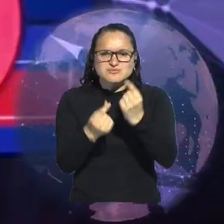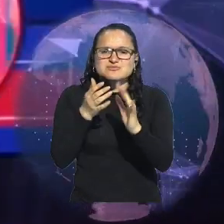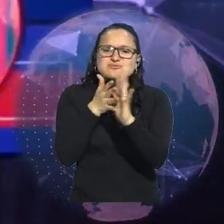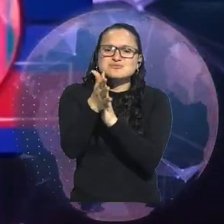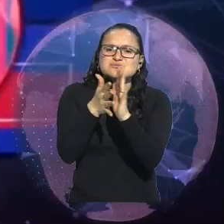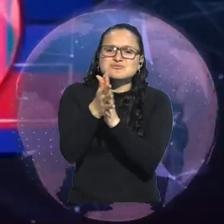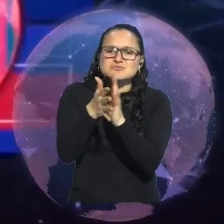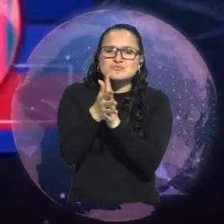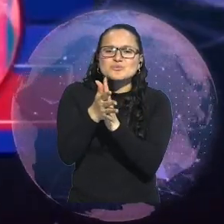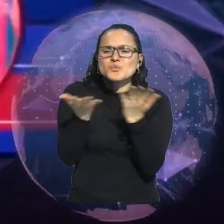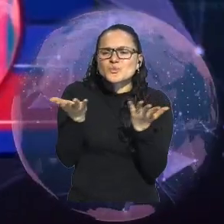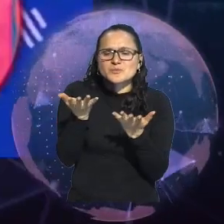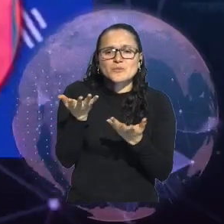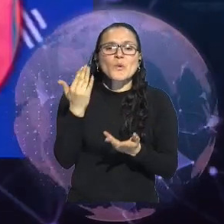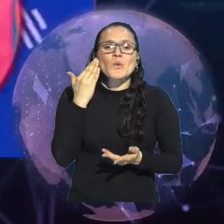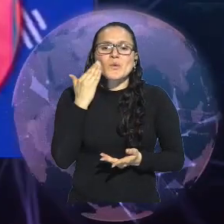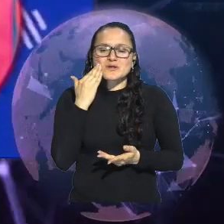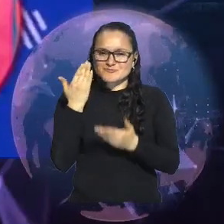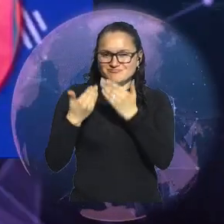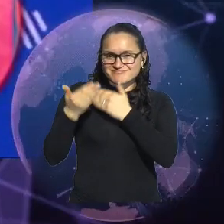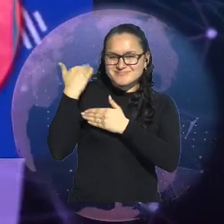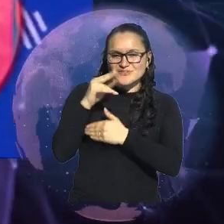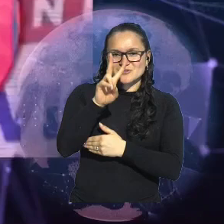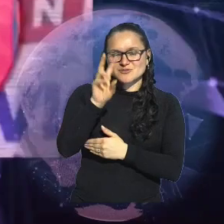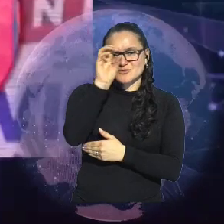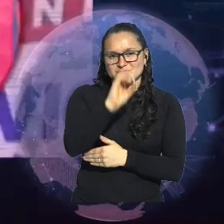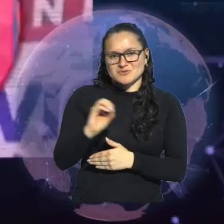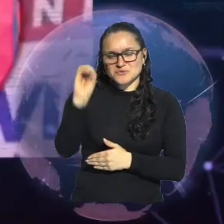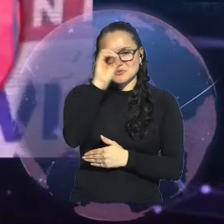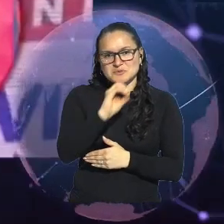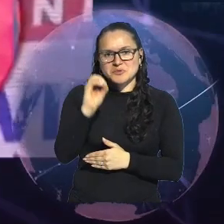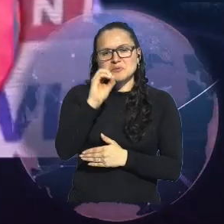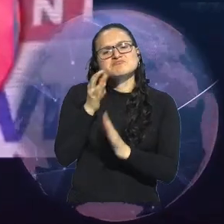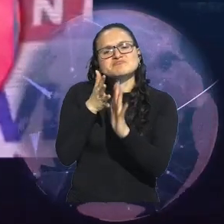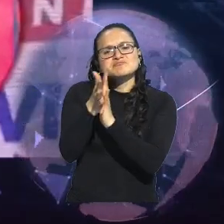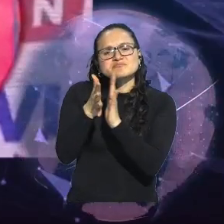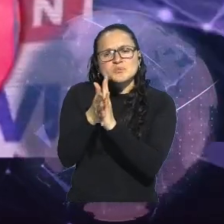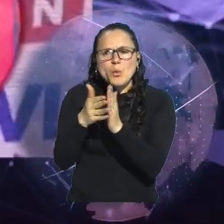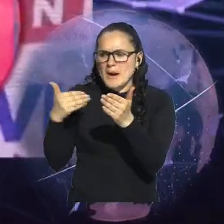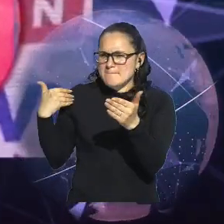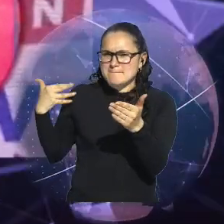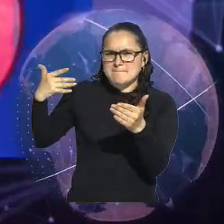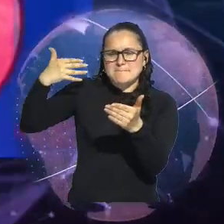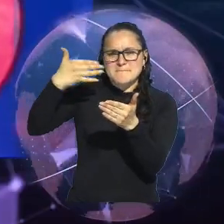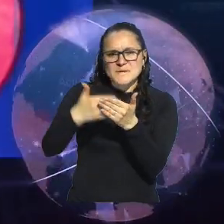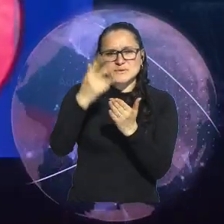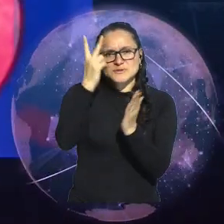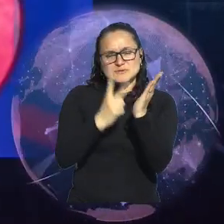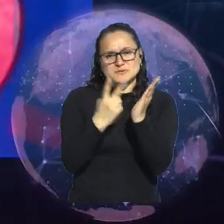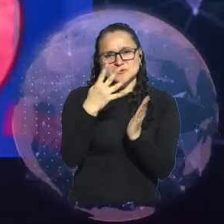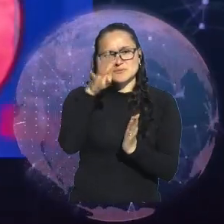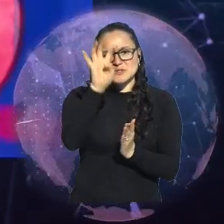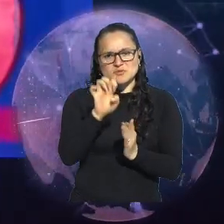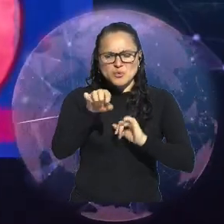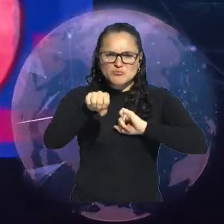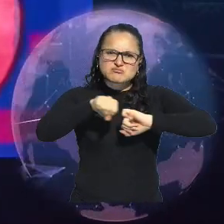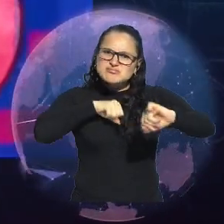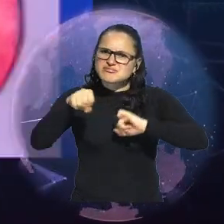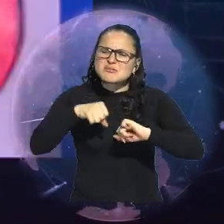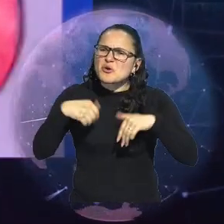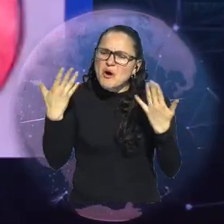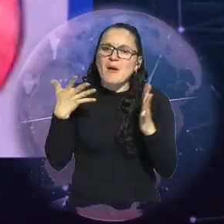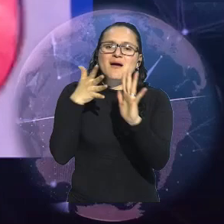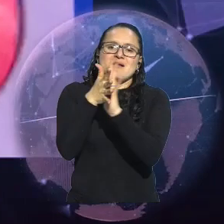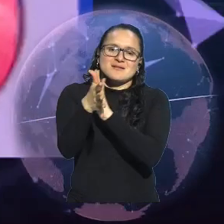cumple el pasado 2 de octubre para dar a conocer los resultados de su gestión durante el año 2019 los